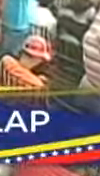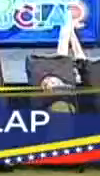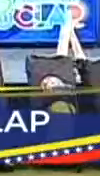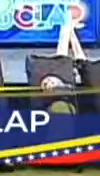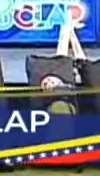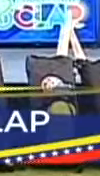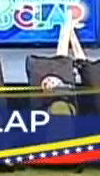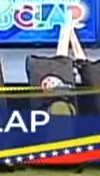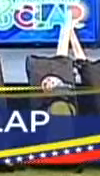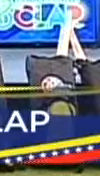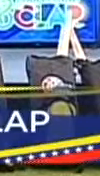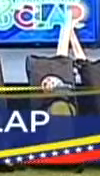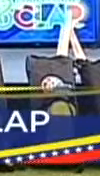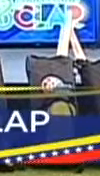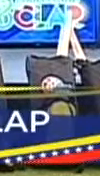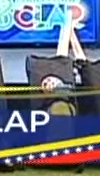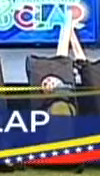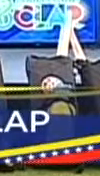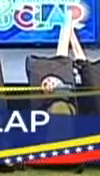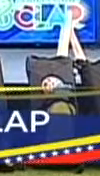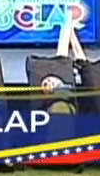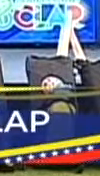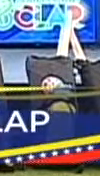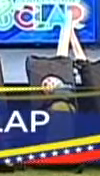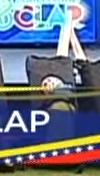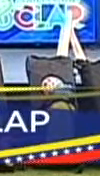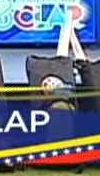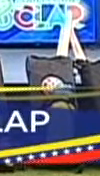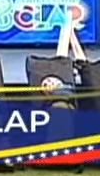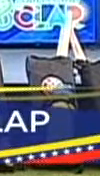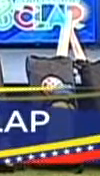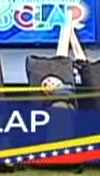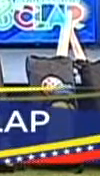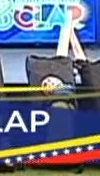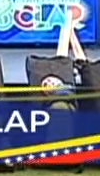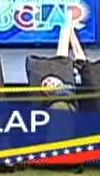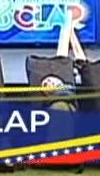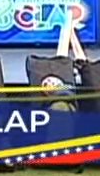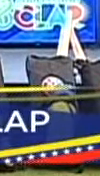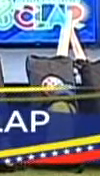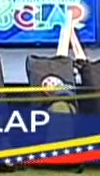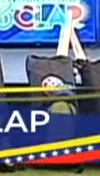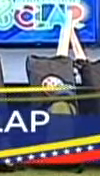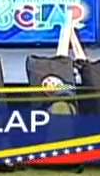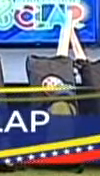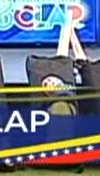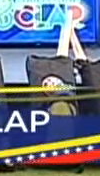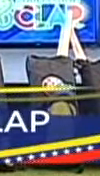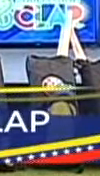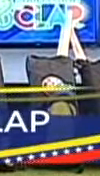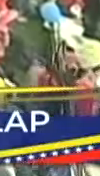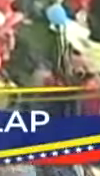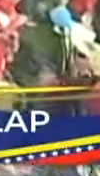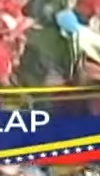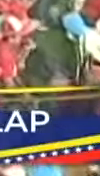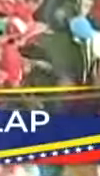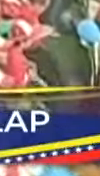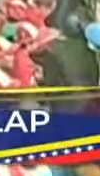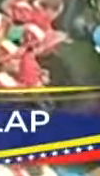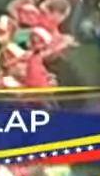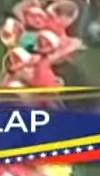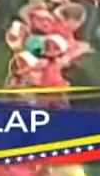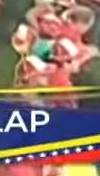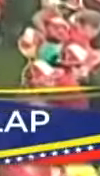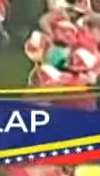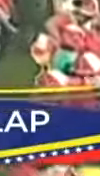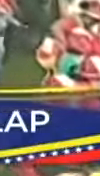los Morros, a este encuentro maravilloso donde estamos cumpliendo